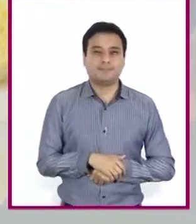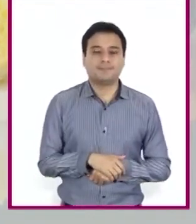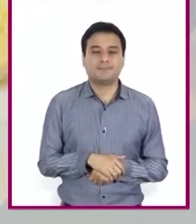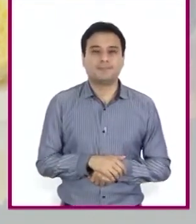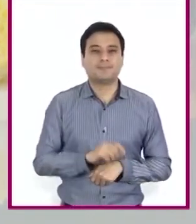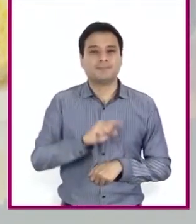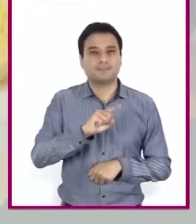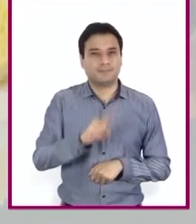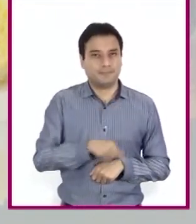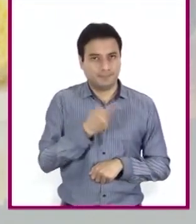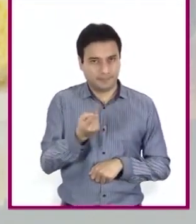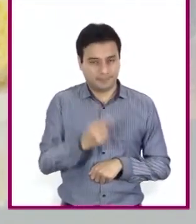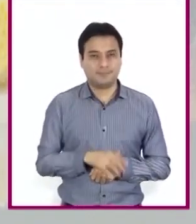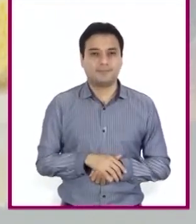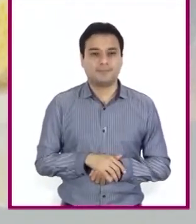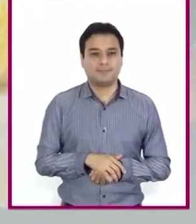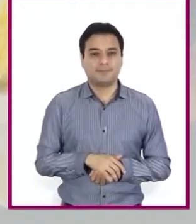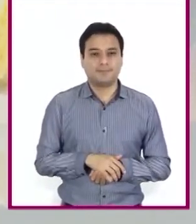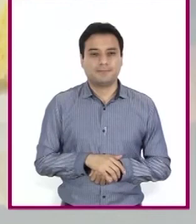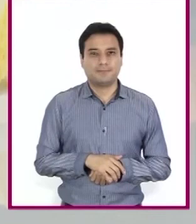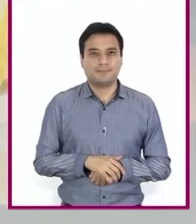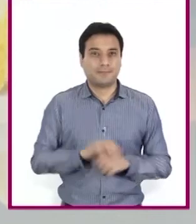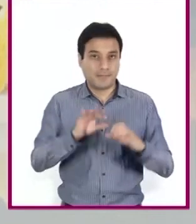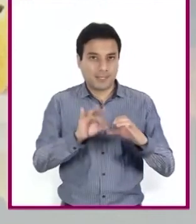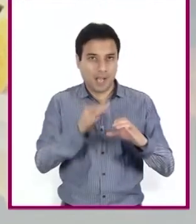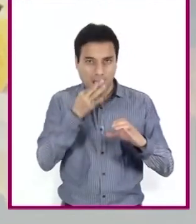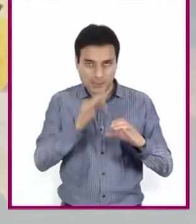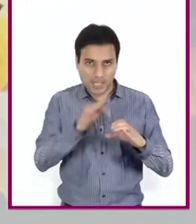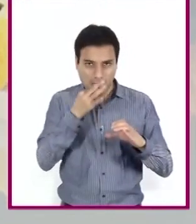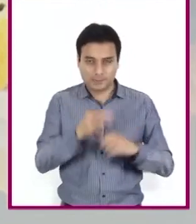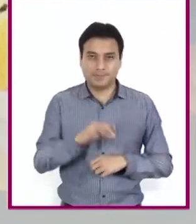Después a las papitas fritas.